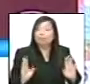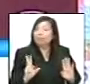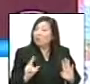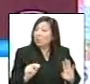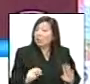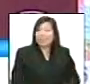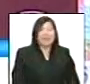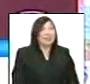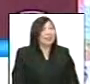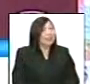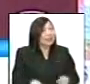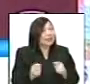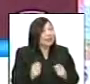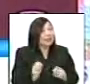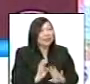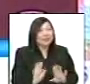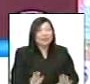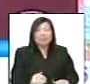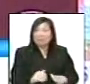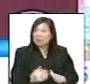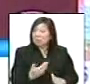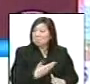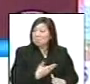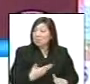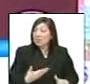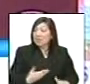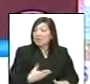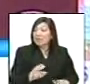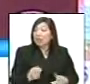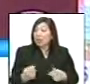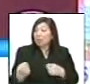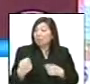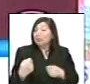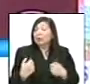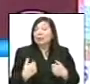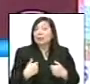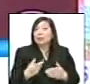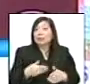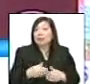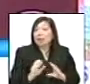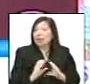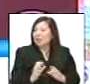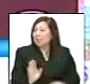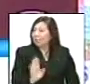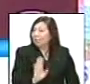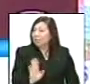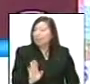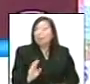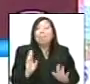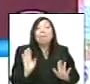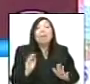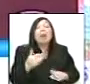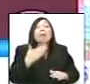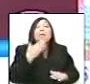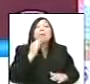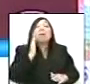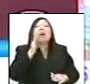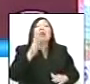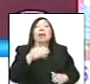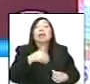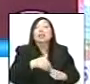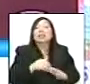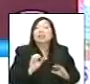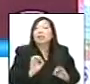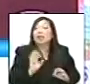es exigible, no es que si eres candidato a la presidencia, obligatoriamente vas a ser candidato al Congreso, queda en la potestad del candidato. Y que pueden